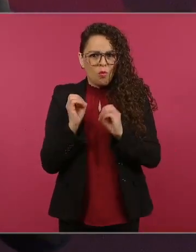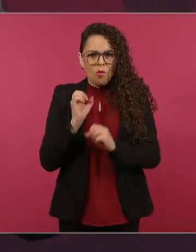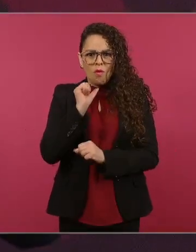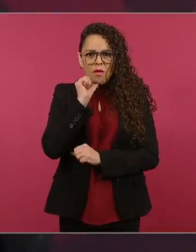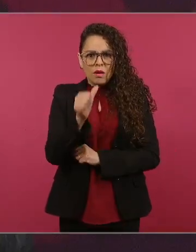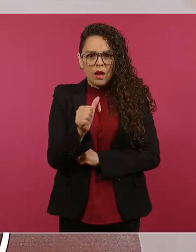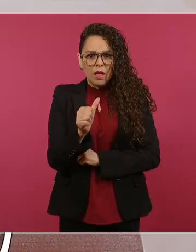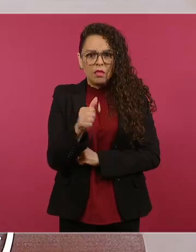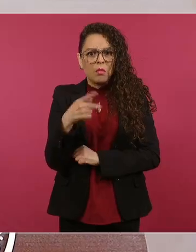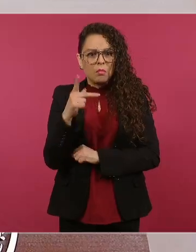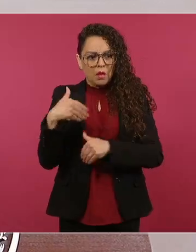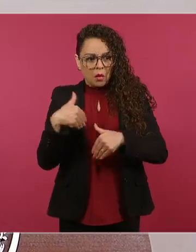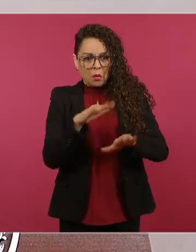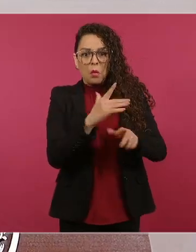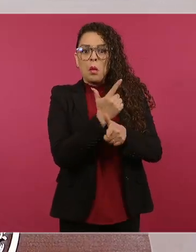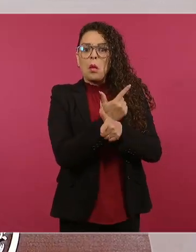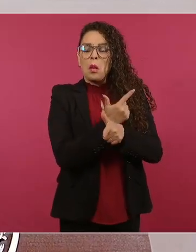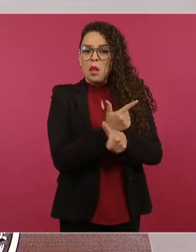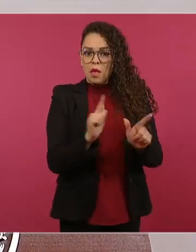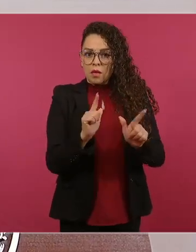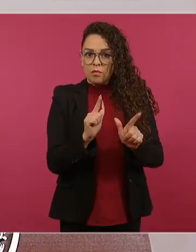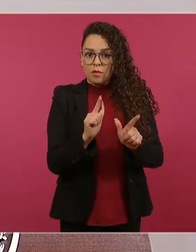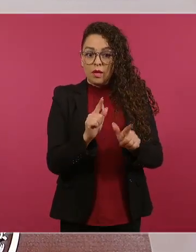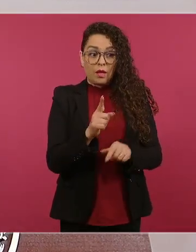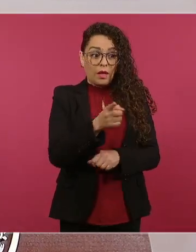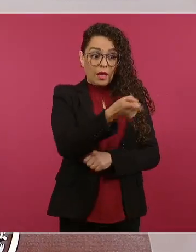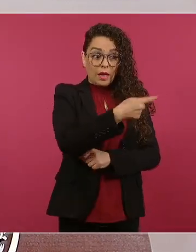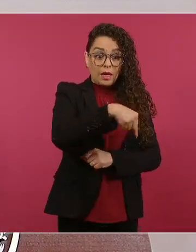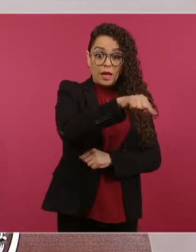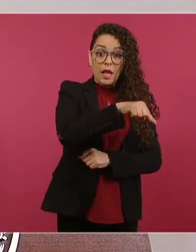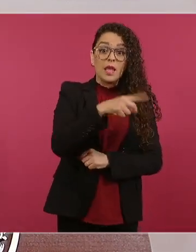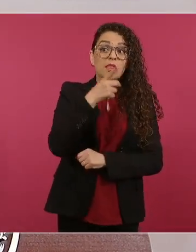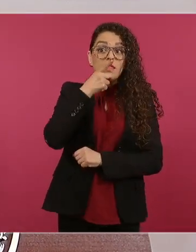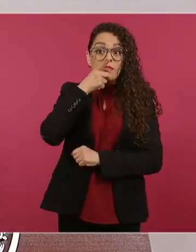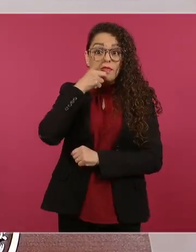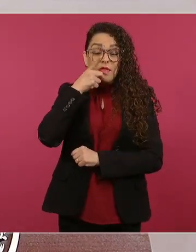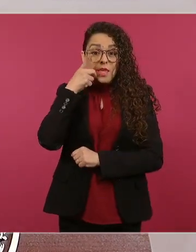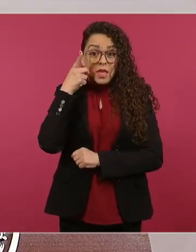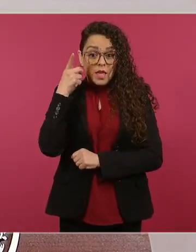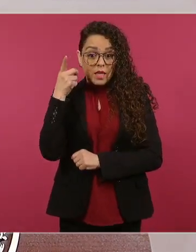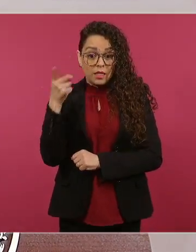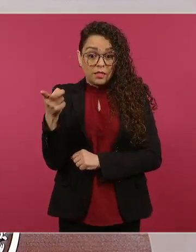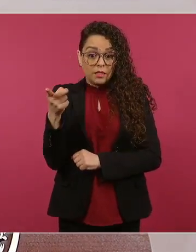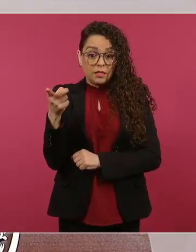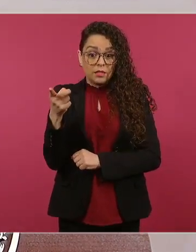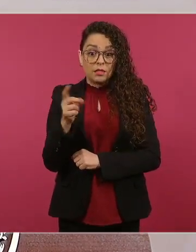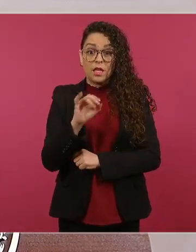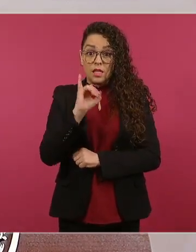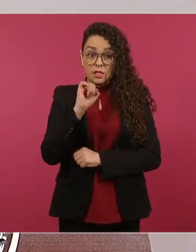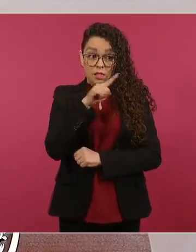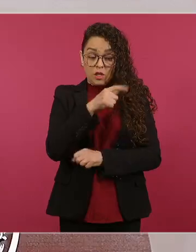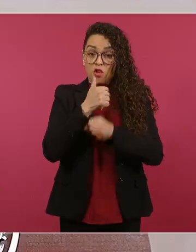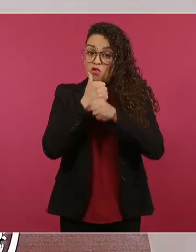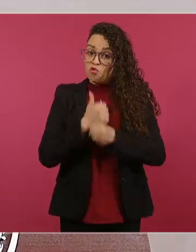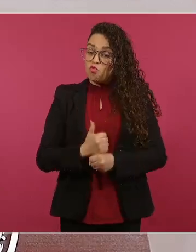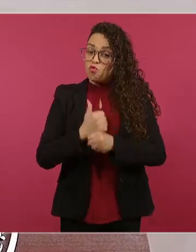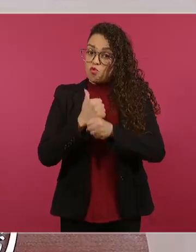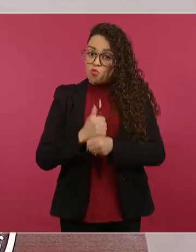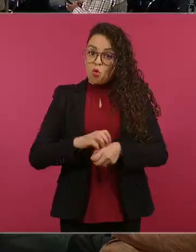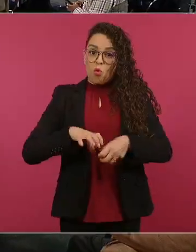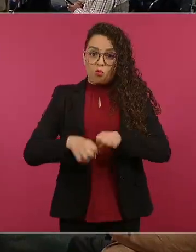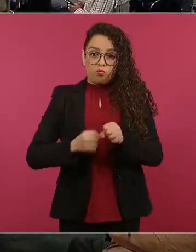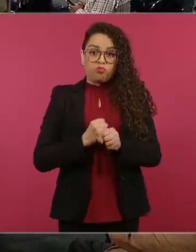Y ellos argumentaron que habían padecido de torturas. Otros sí